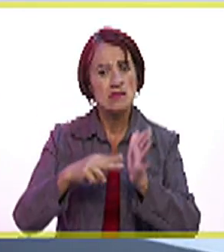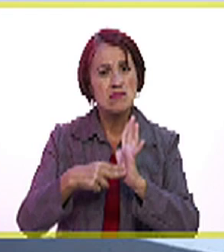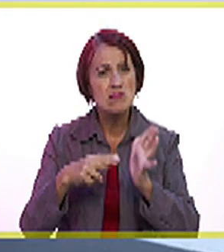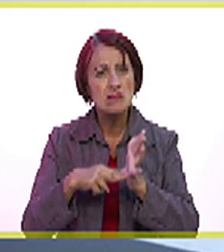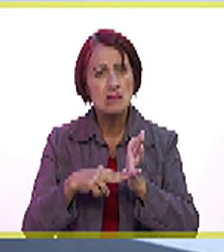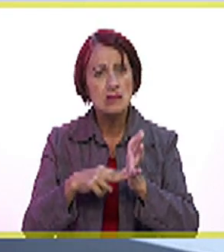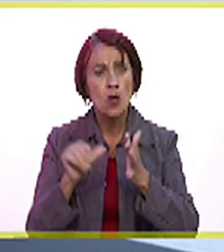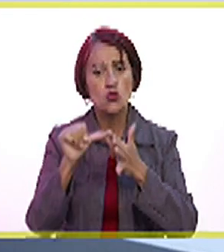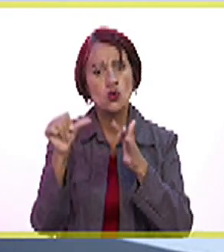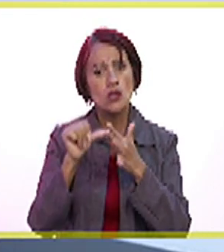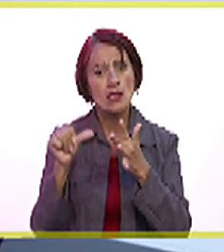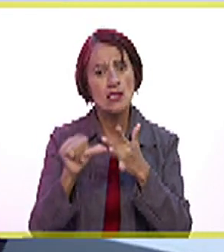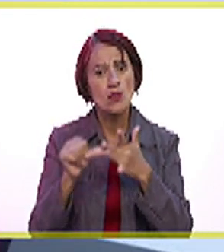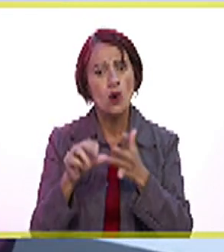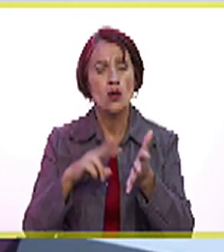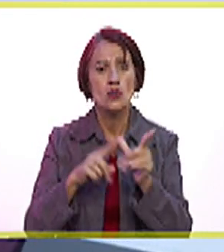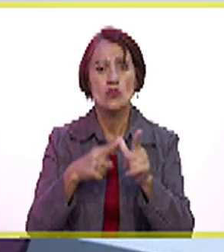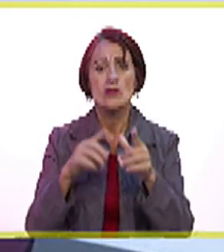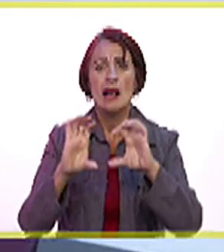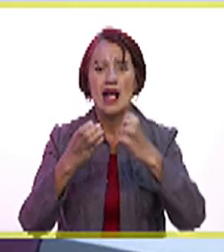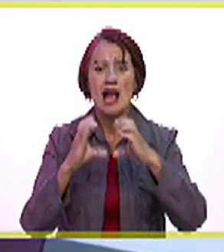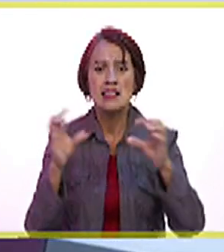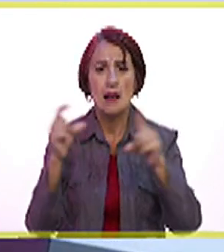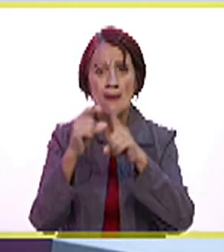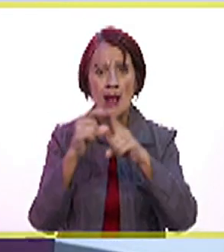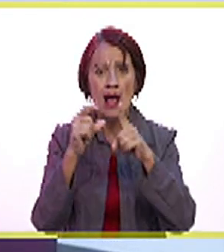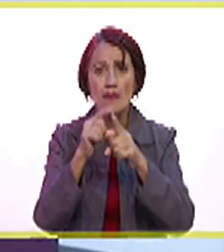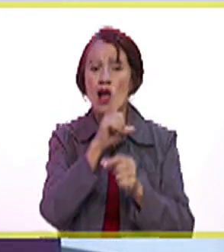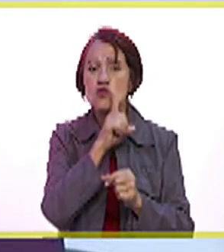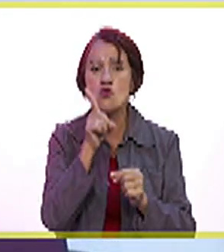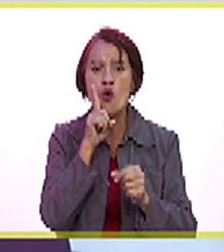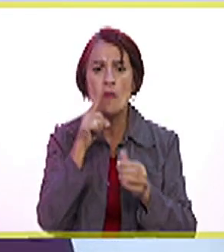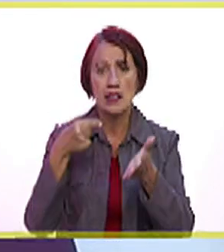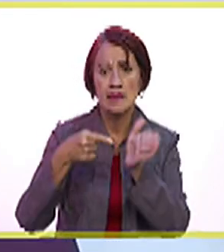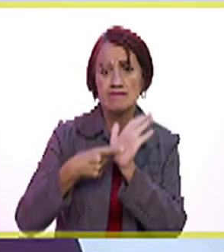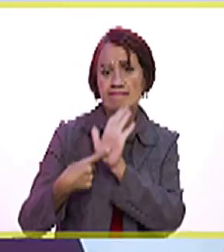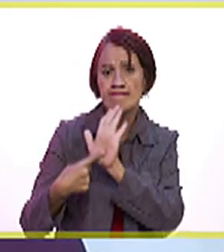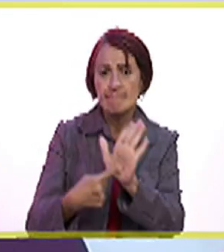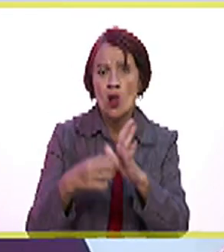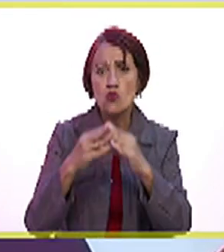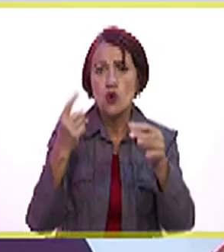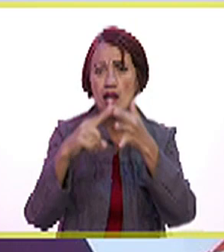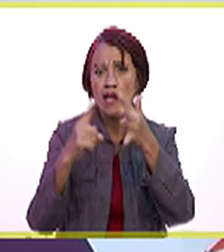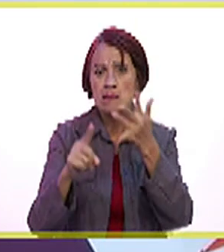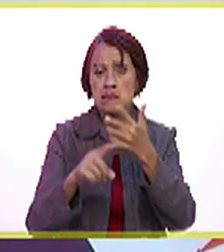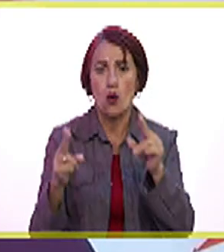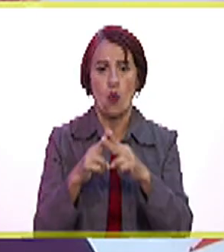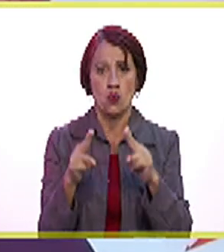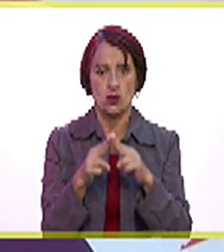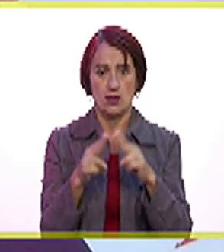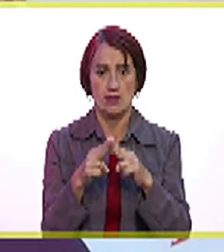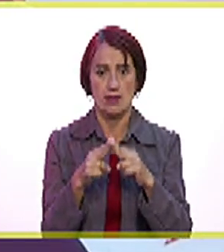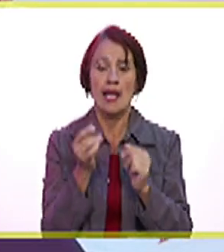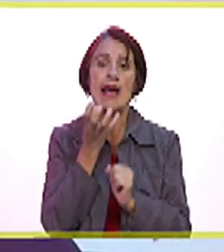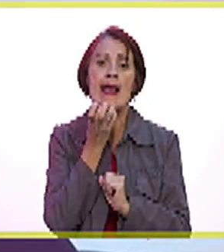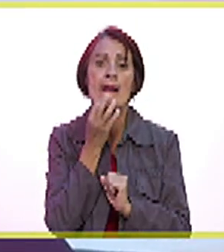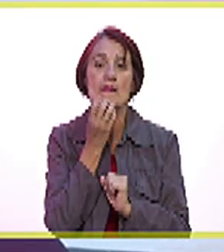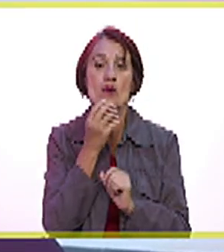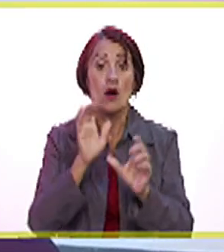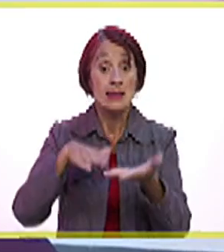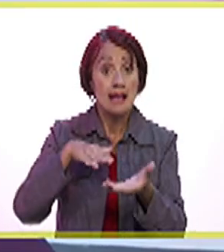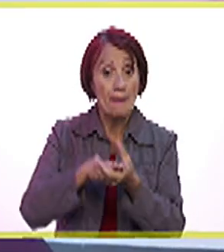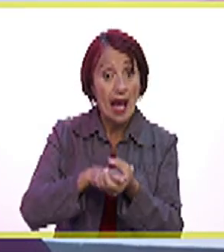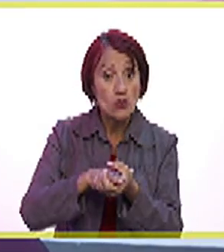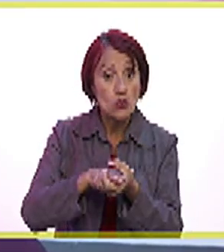adjetivos? Los sustantivos son la clase de palabras que dan nombre o identifican a todas las cosas que conocemos. Por ejemplo,